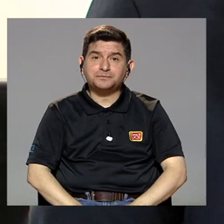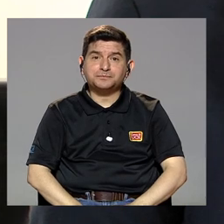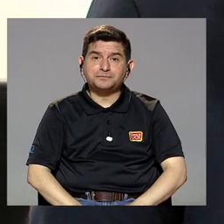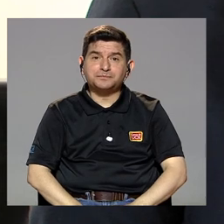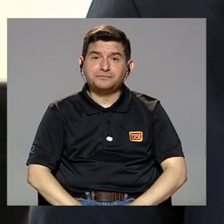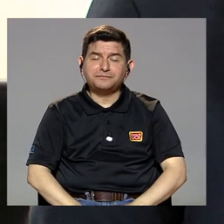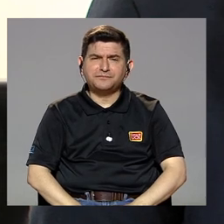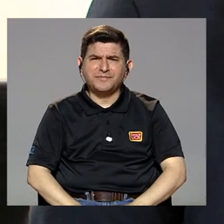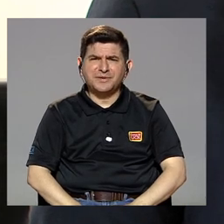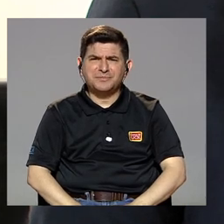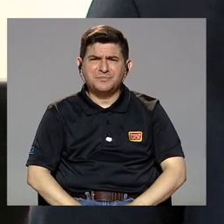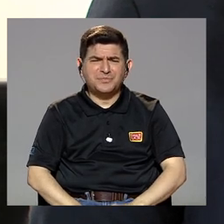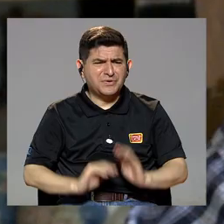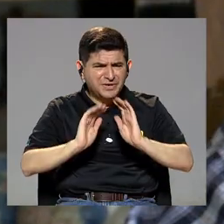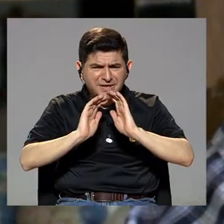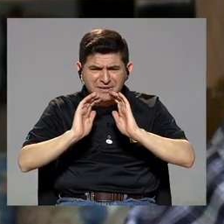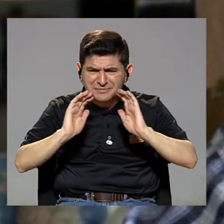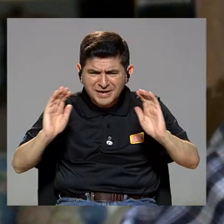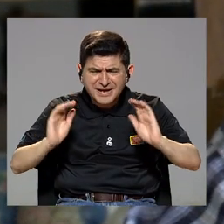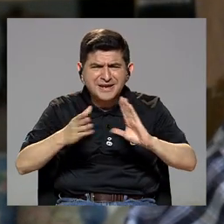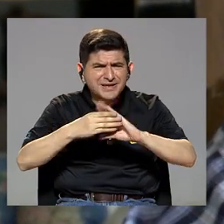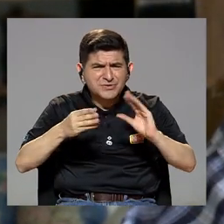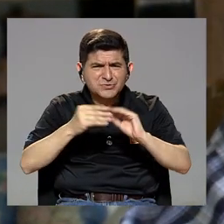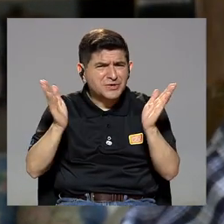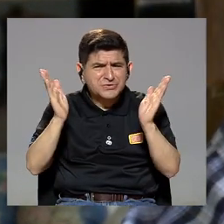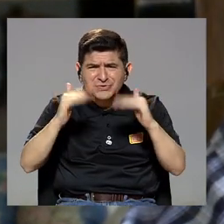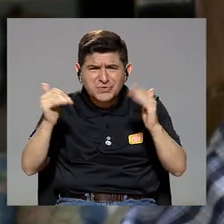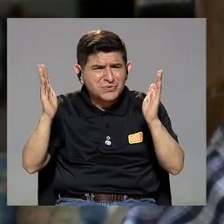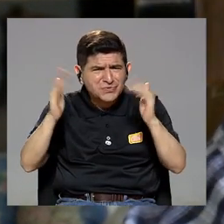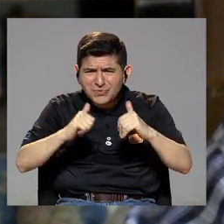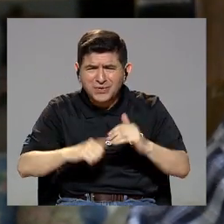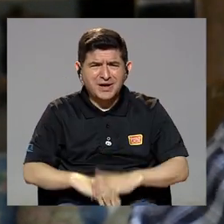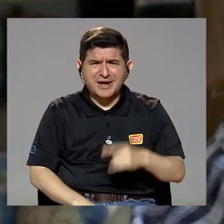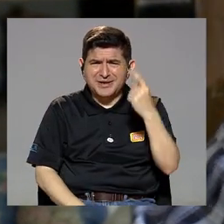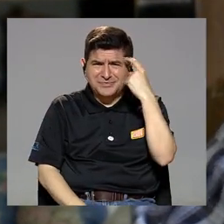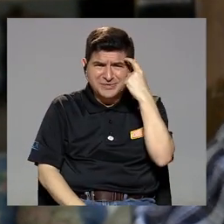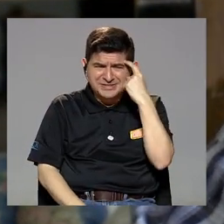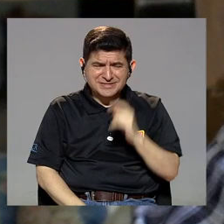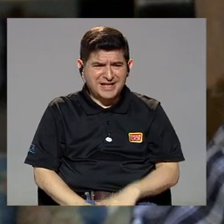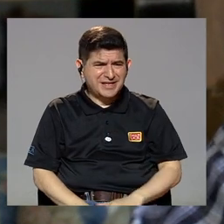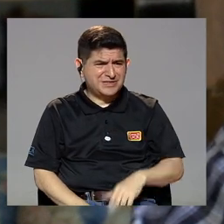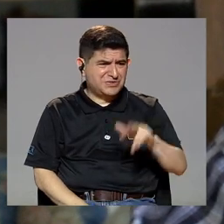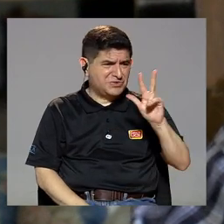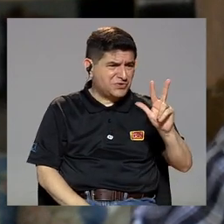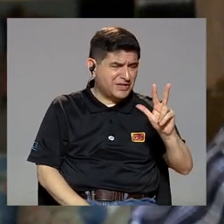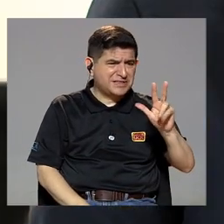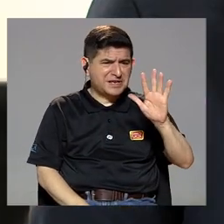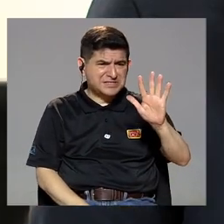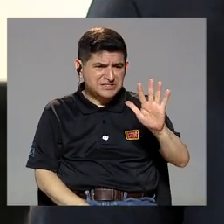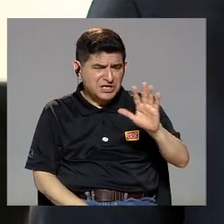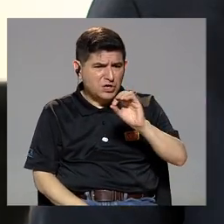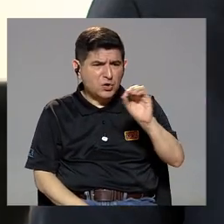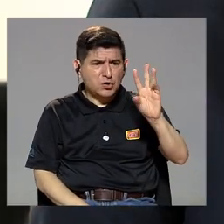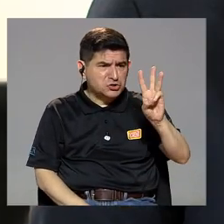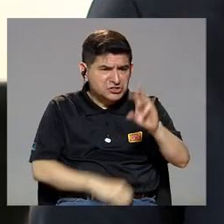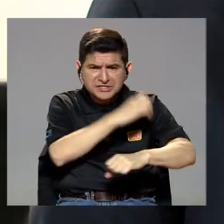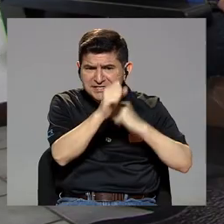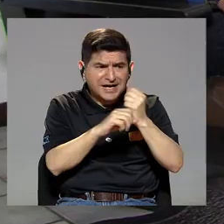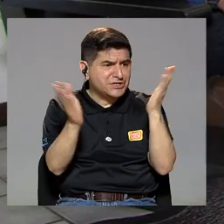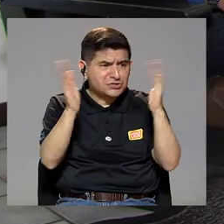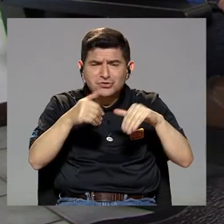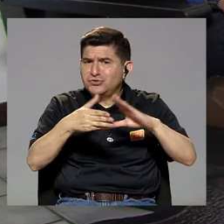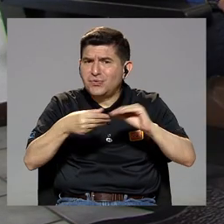cuentos para niños pequeños cuentos como para niños de 3 5 o 6 años no existe